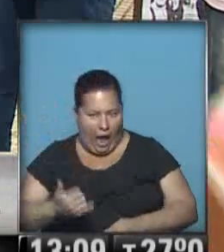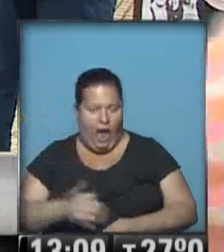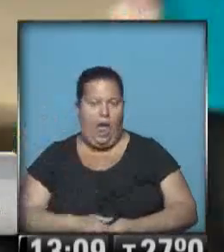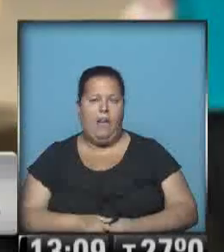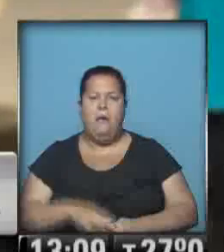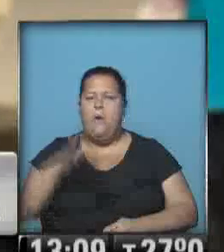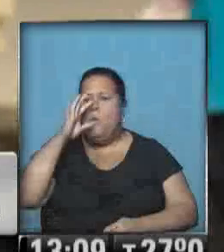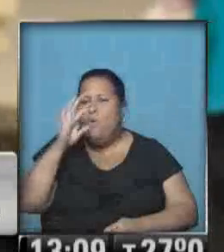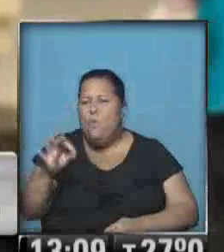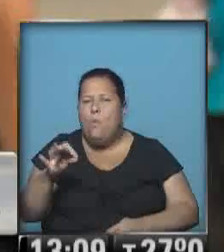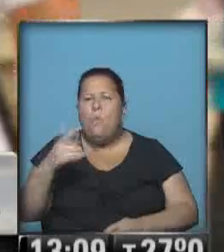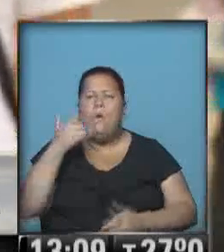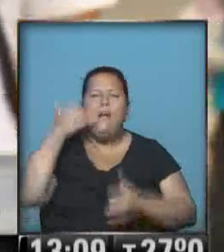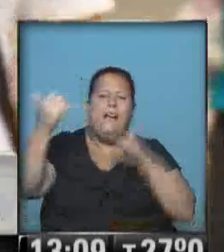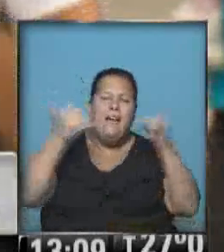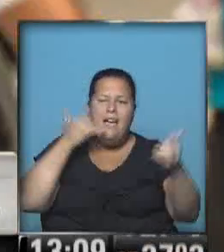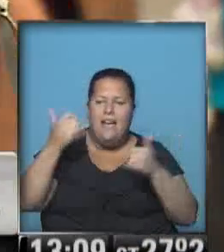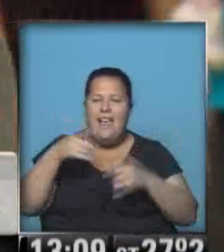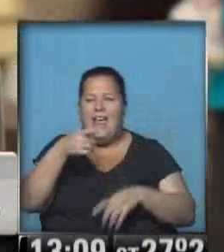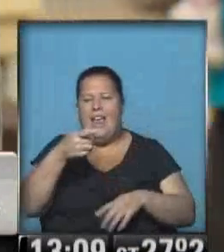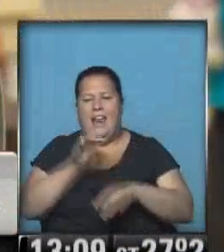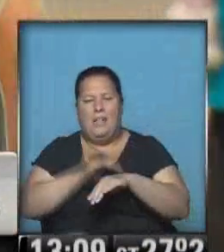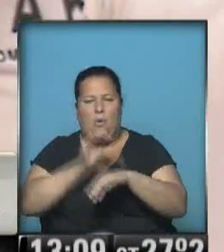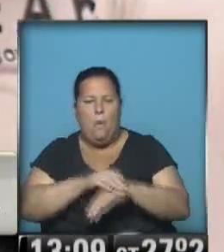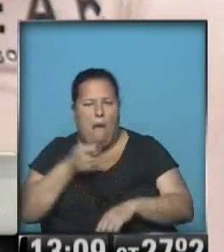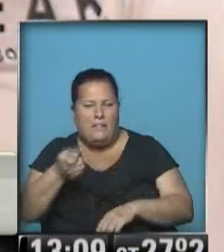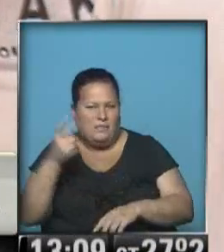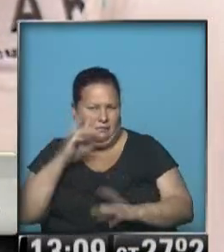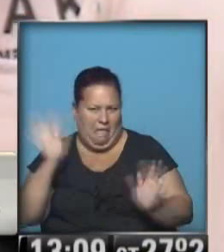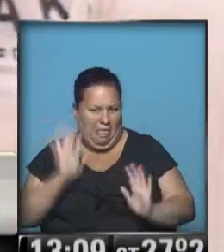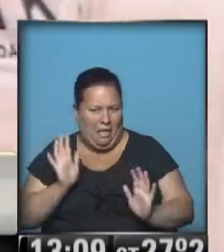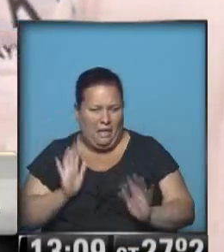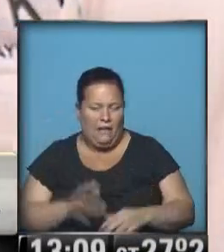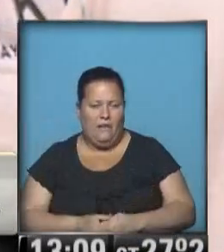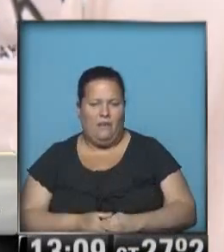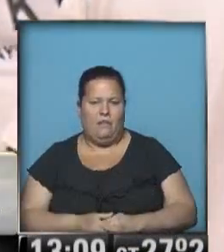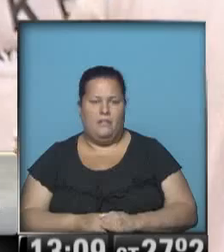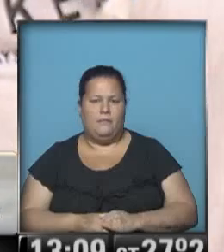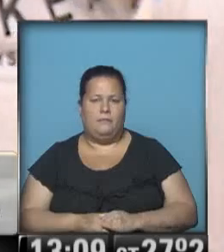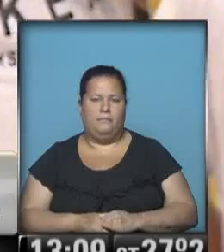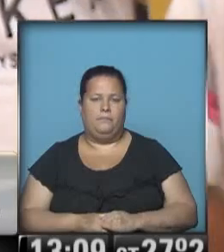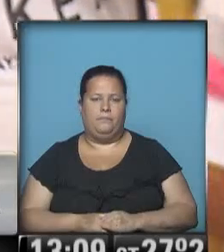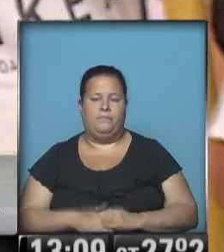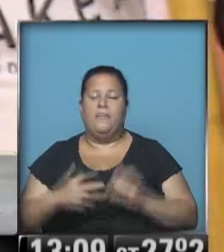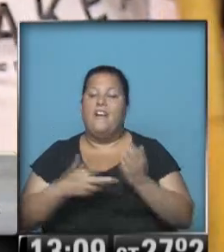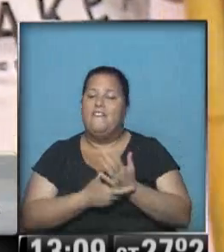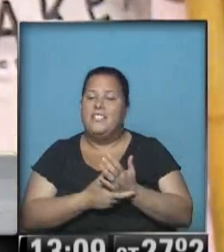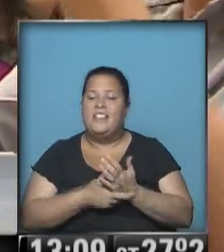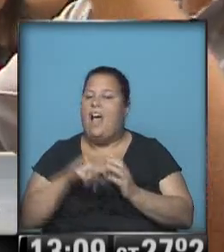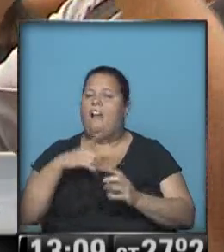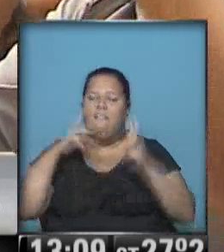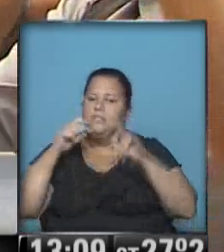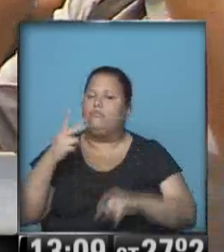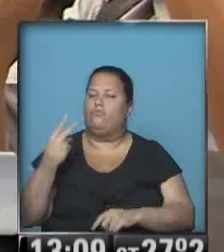nunca tuvieron ninguna conexión de llamada con estos responsables de este delito y el fiscal nunca quiso